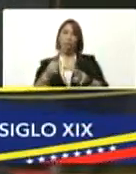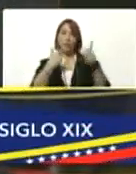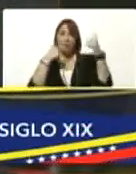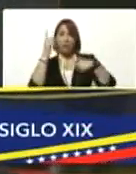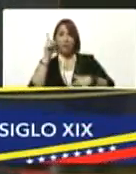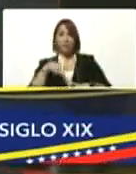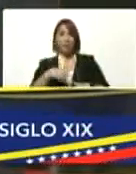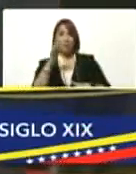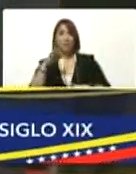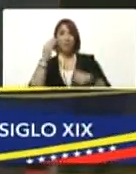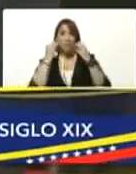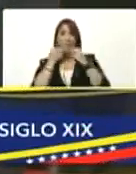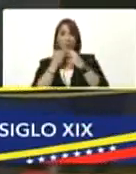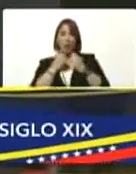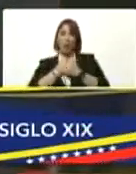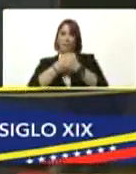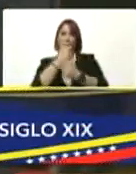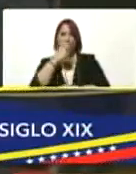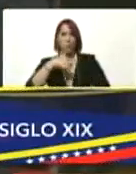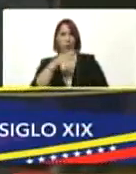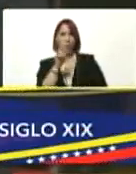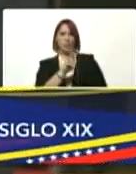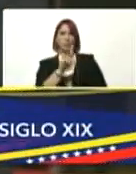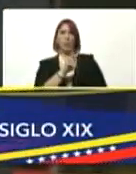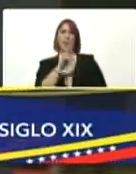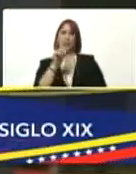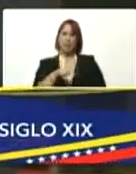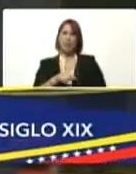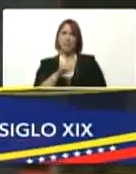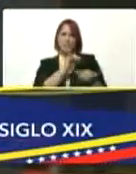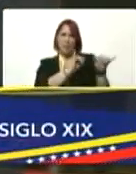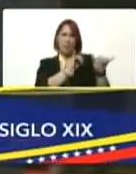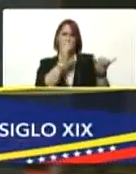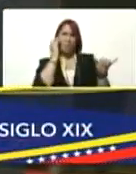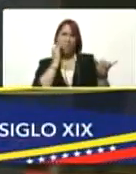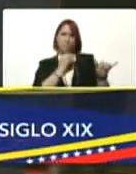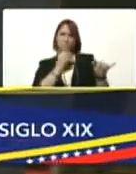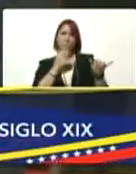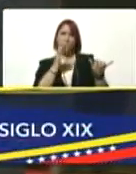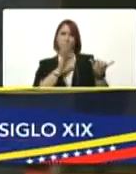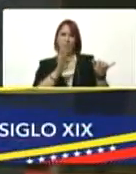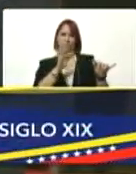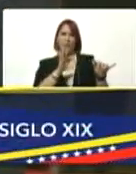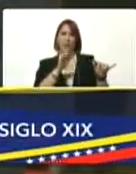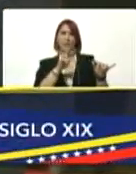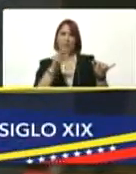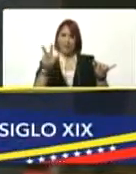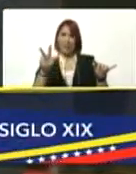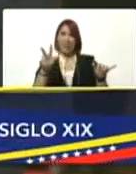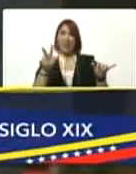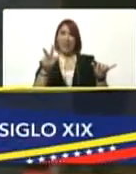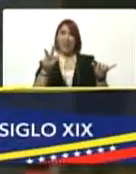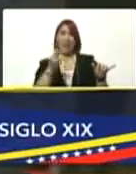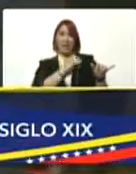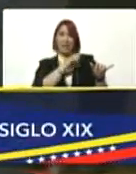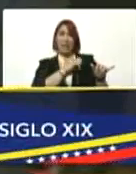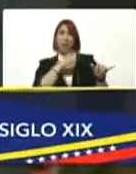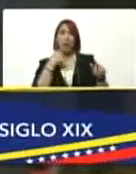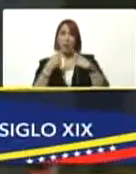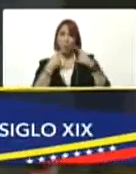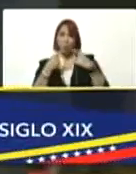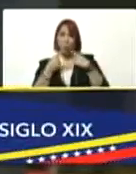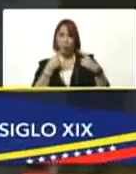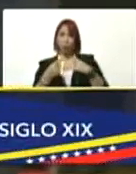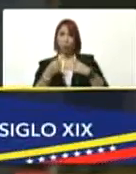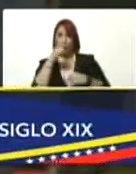Fidel fue amado por el pueblo de Venezuela y él amó a Venezuela. Y en el discurso del 23 de enero, aquí en la Plaza Oleari del